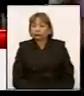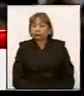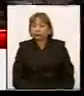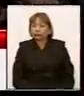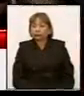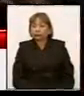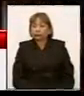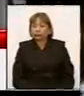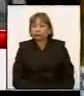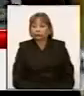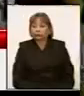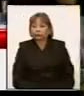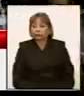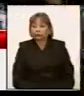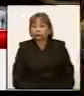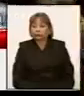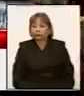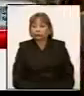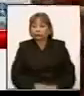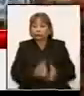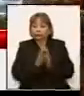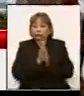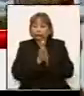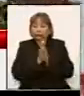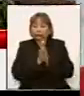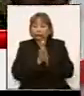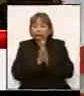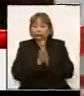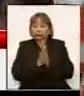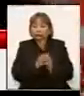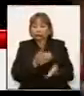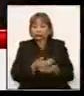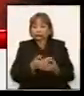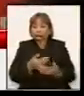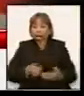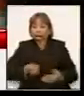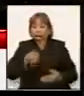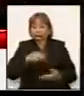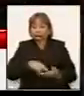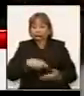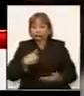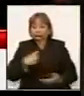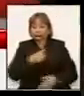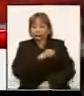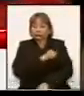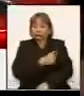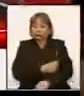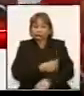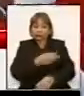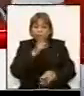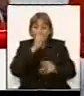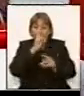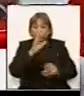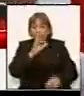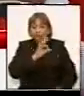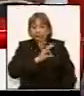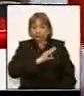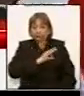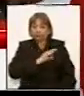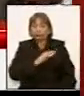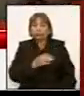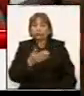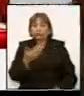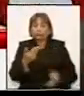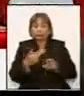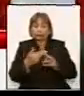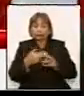Por favor, voy a pedir que se pongan de pie nuestras distinguidas autoridades. Va a haber un acto de reconocimiento a